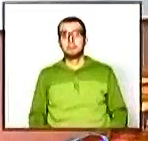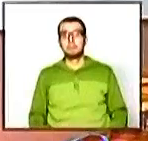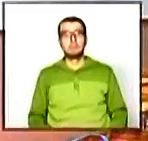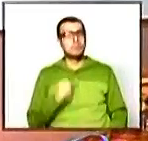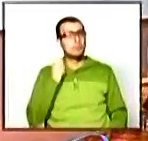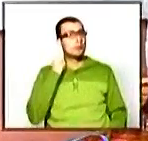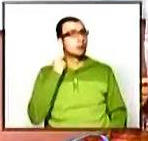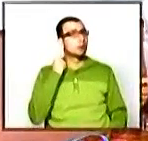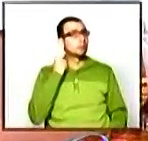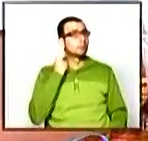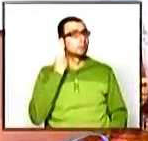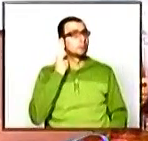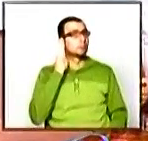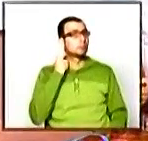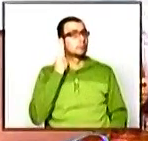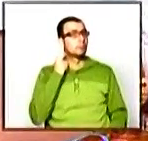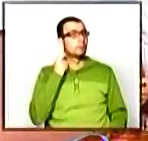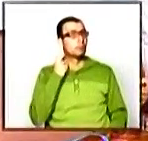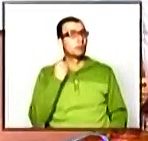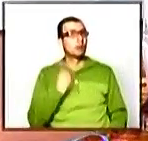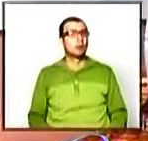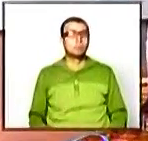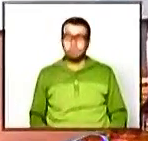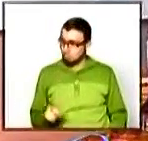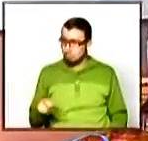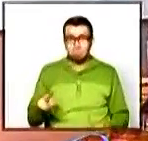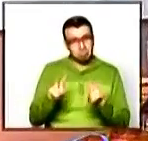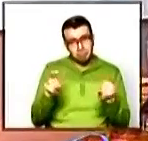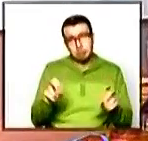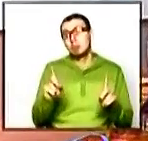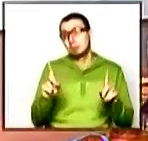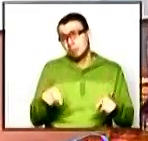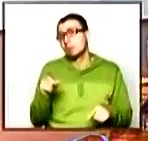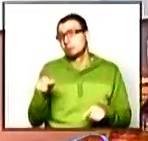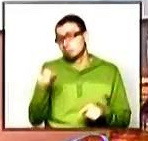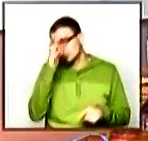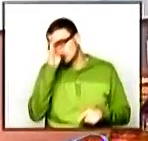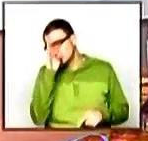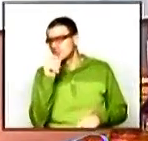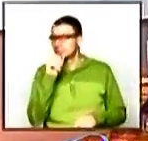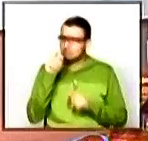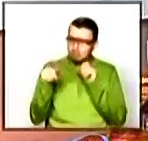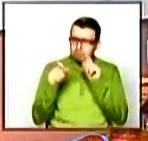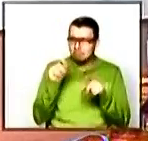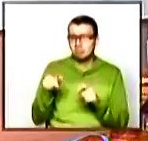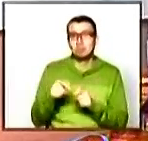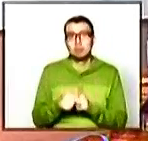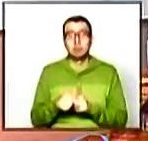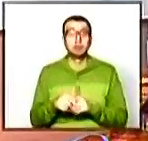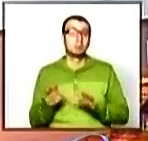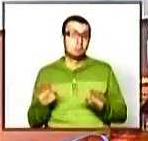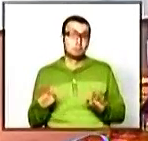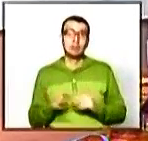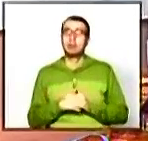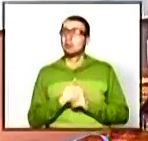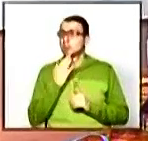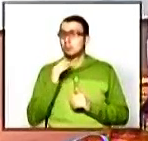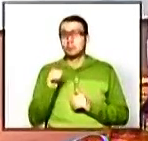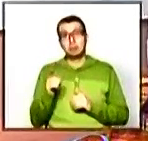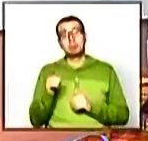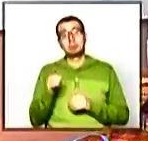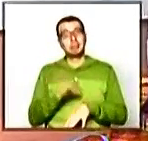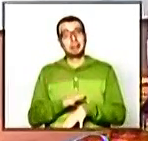Sí. Yo sé que este es otro tema que genera muchas inquietudes. Afortunadamente hay un campo de la medicina que se